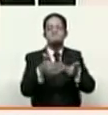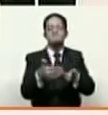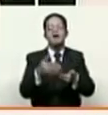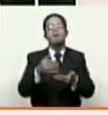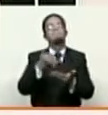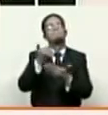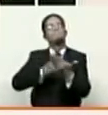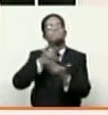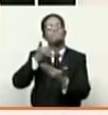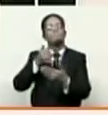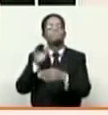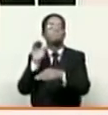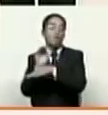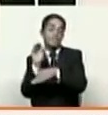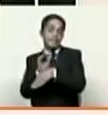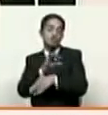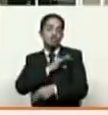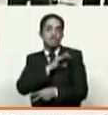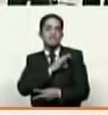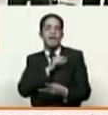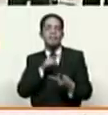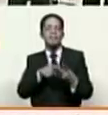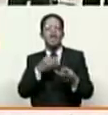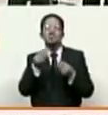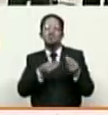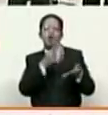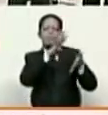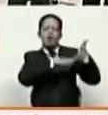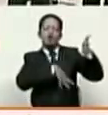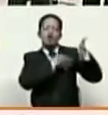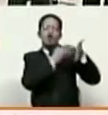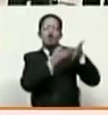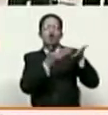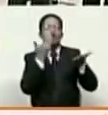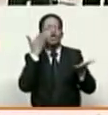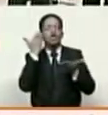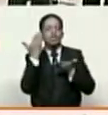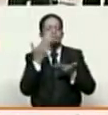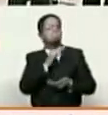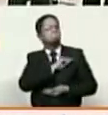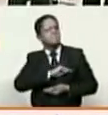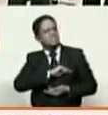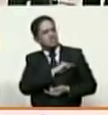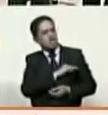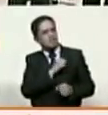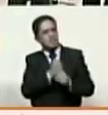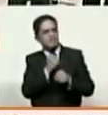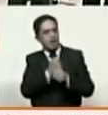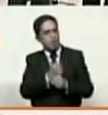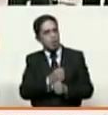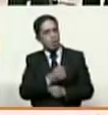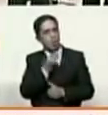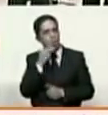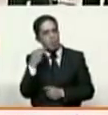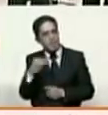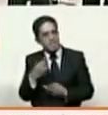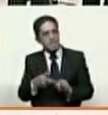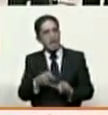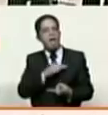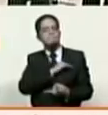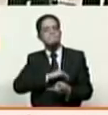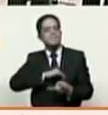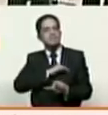las nuevas tablas en el sistema Hogares de la Patria, Chamba Juvenil, en José Gregorio